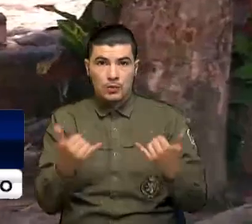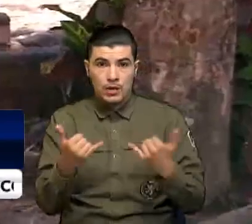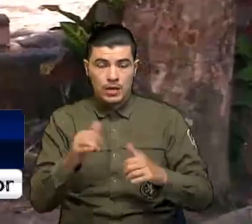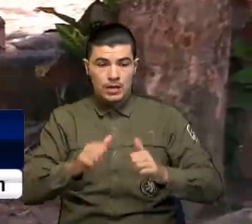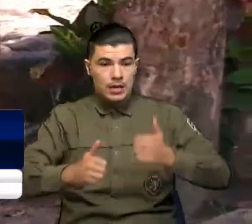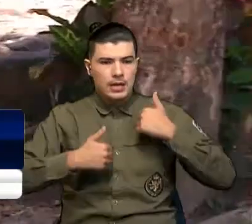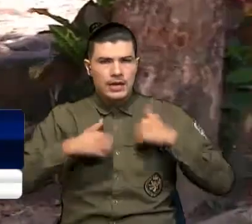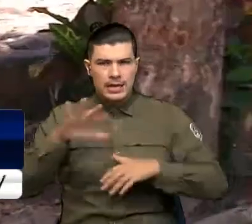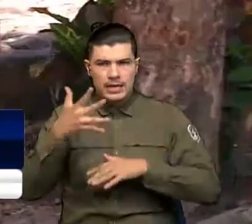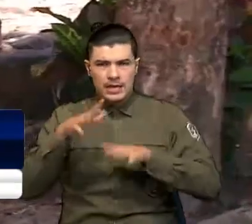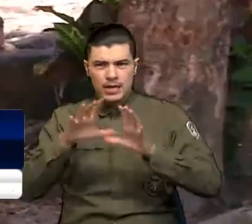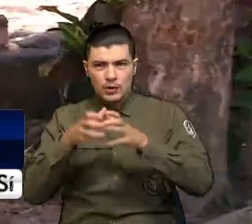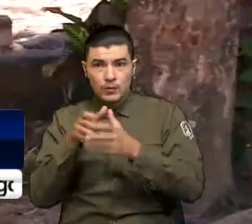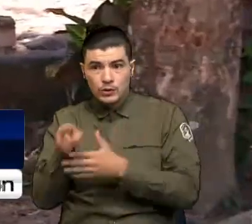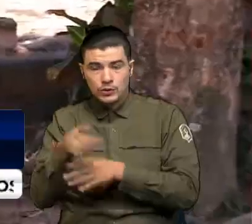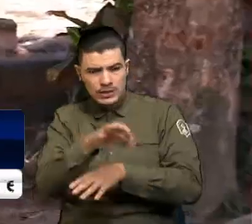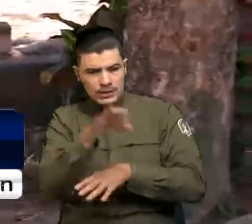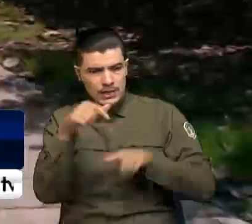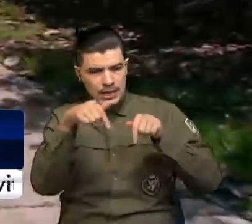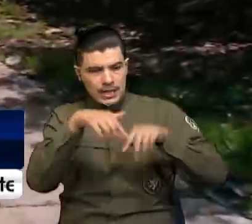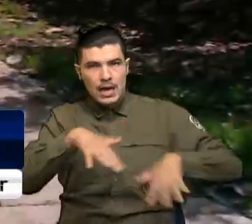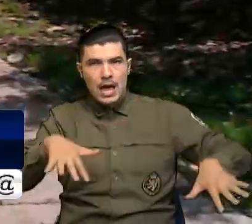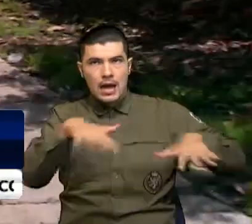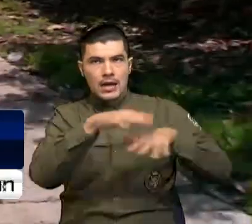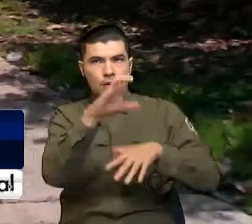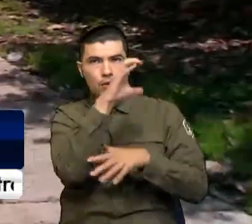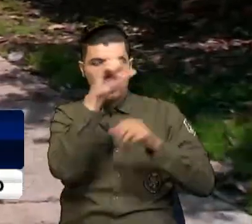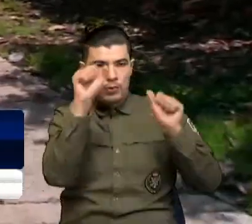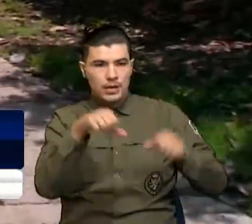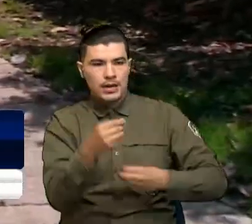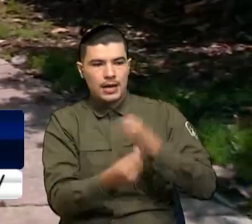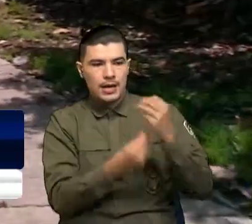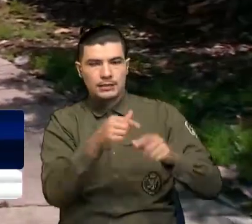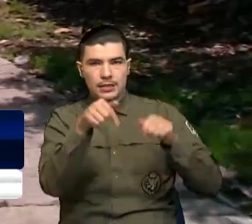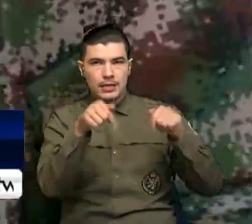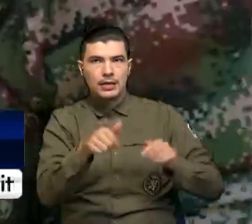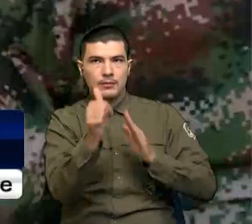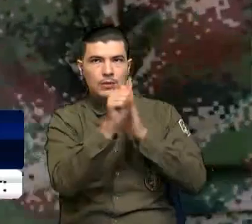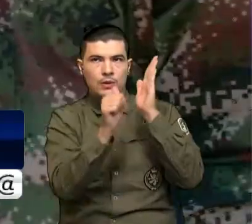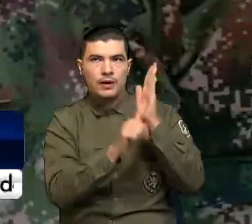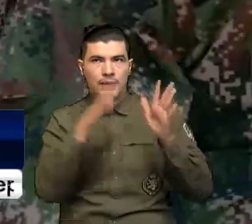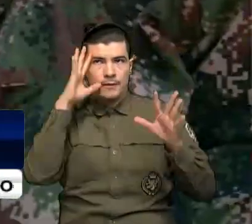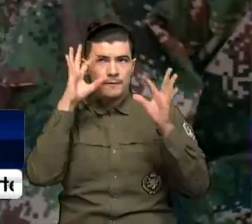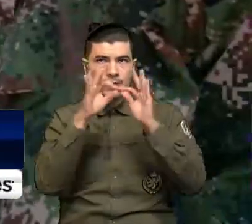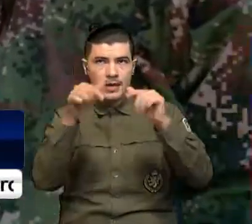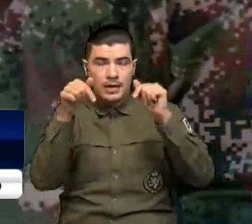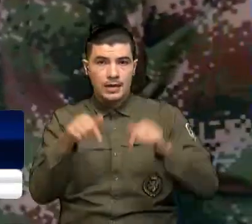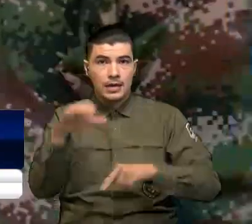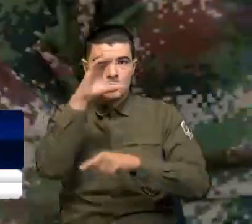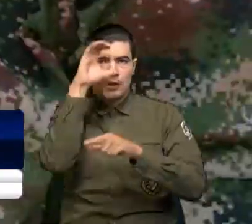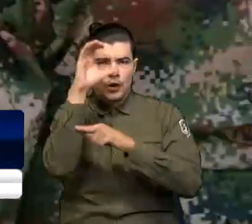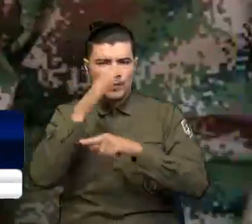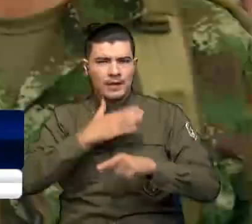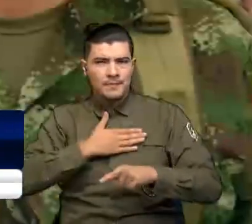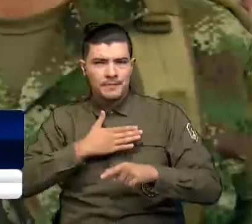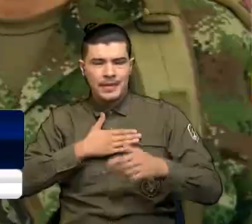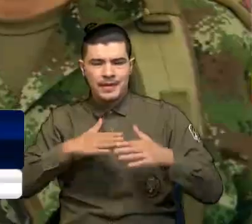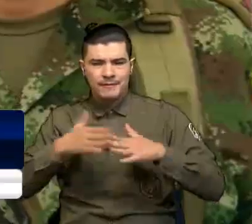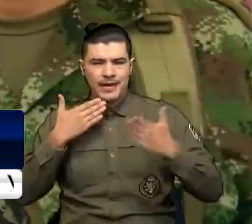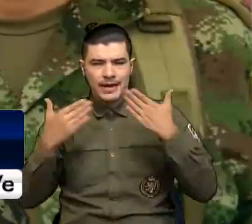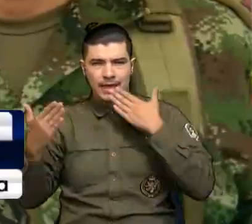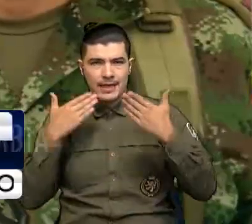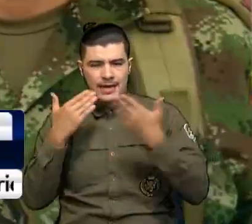eligiera esta zona como piloto en colombia para realizar el programa fe en colombia mi vereda modelo el ejército es un